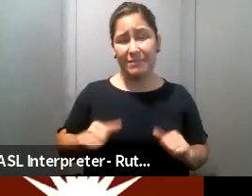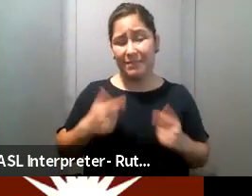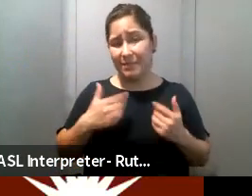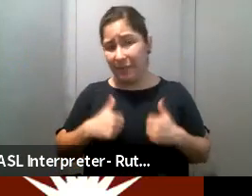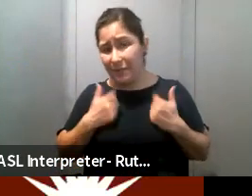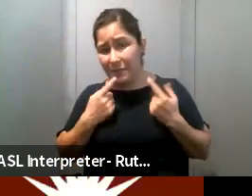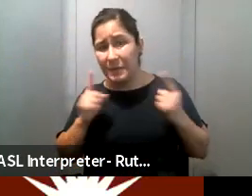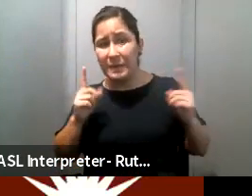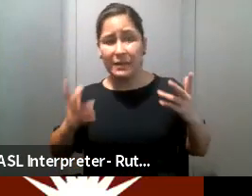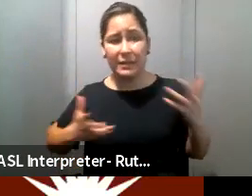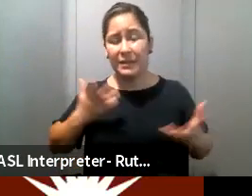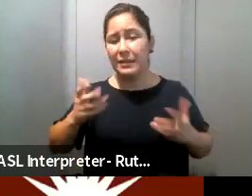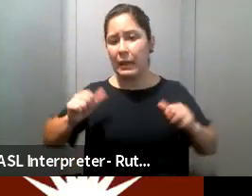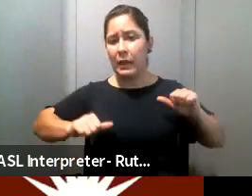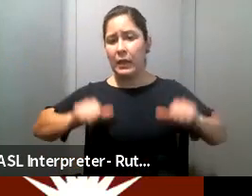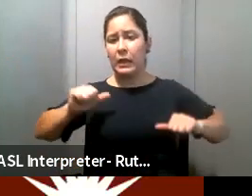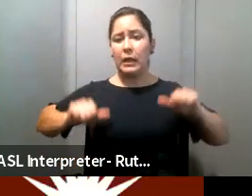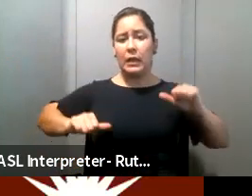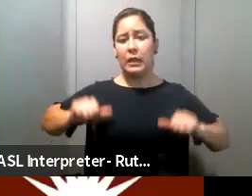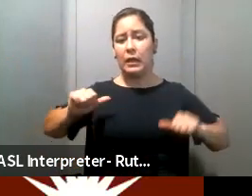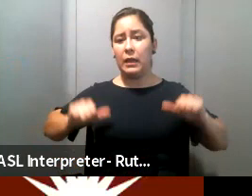familia. Entonces,